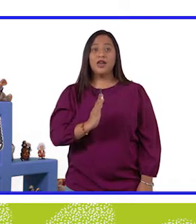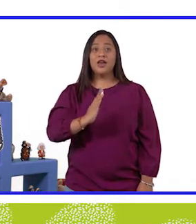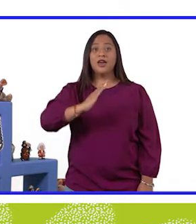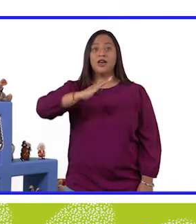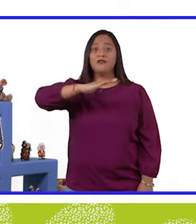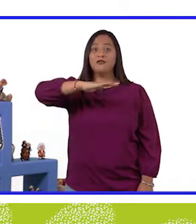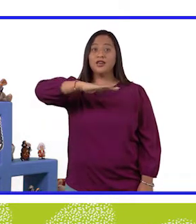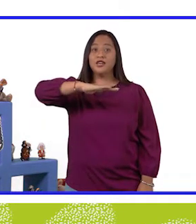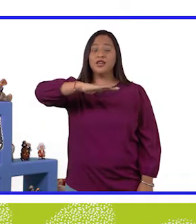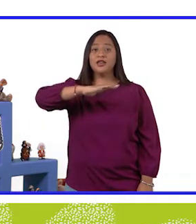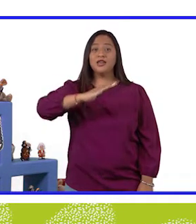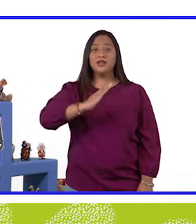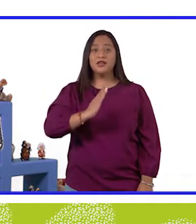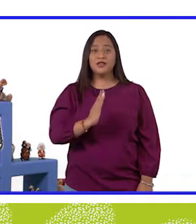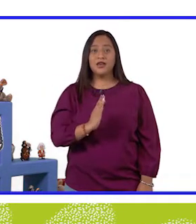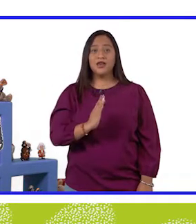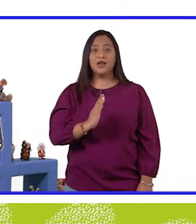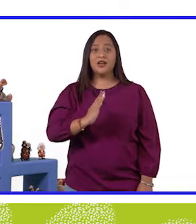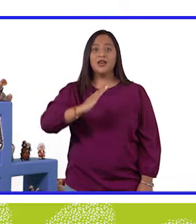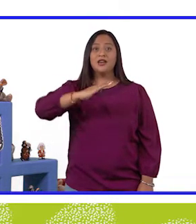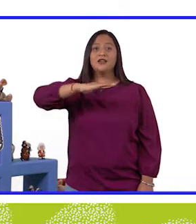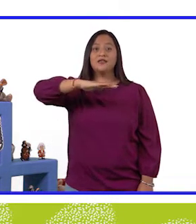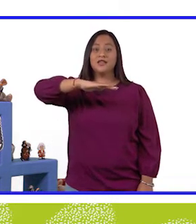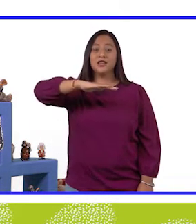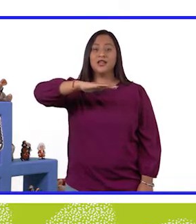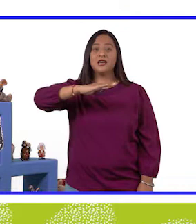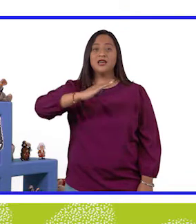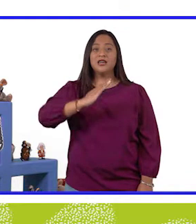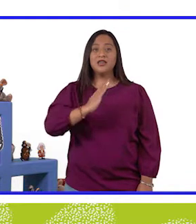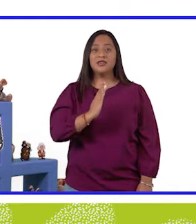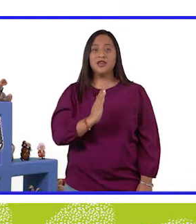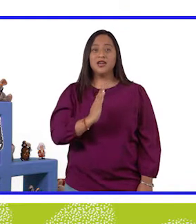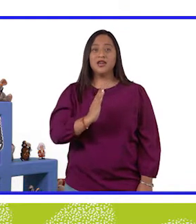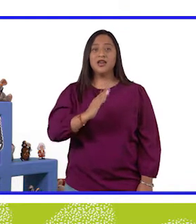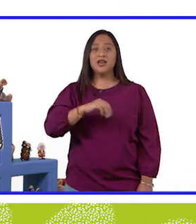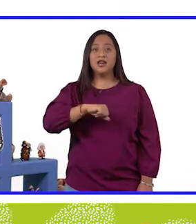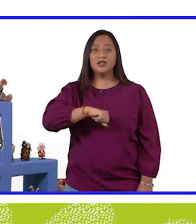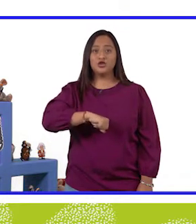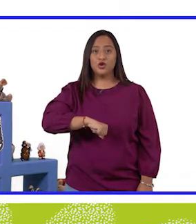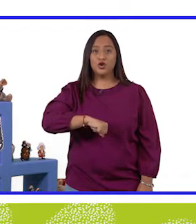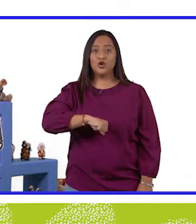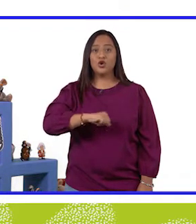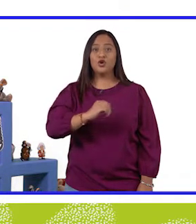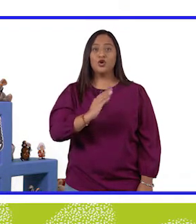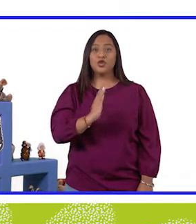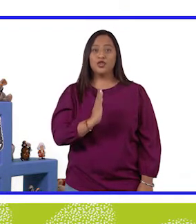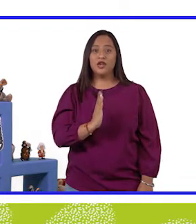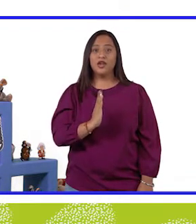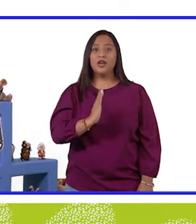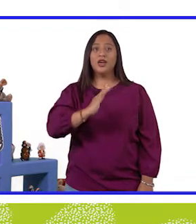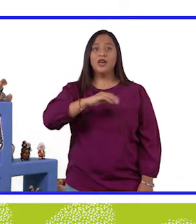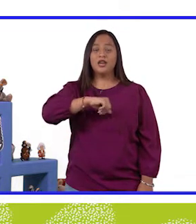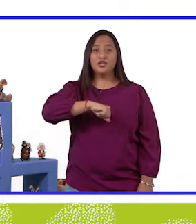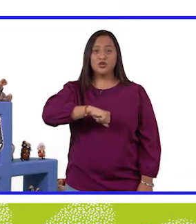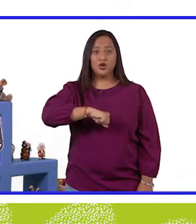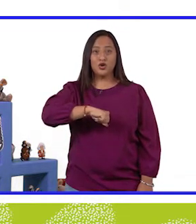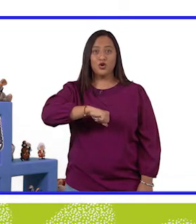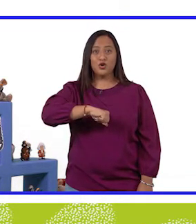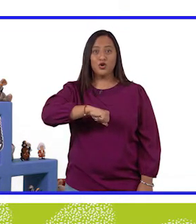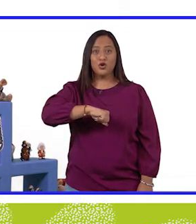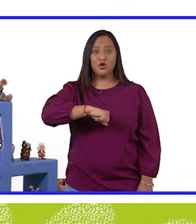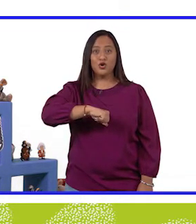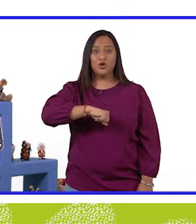de fi de fi de yo. De